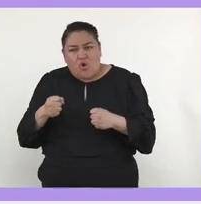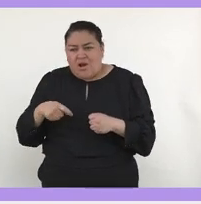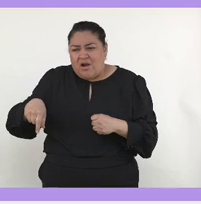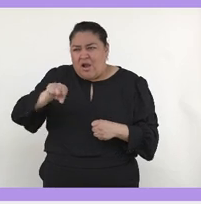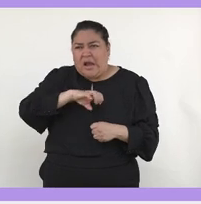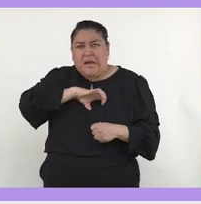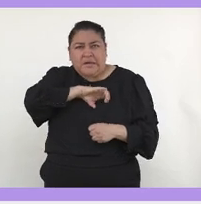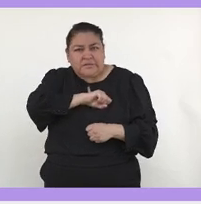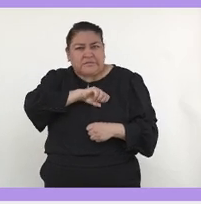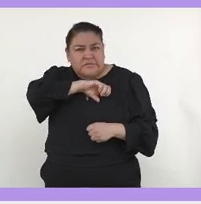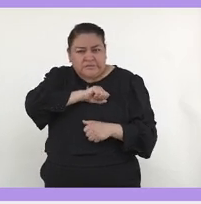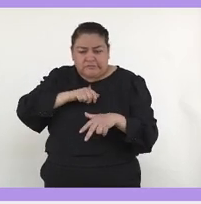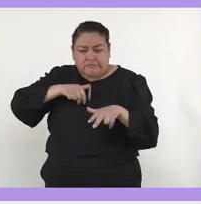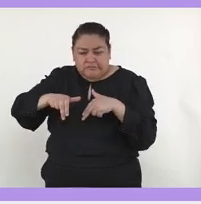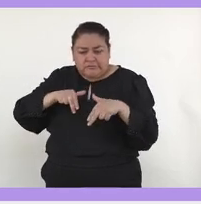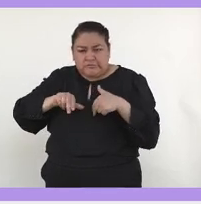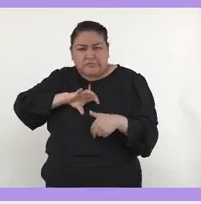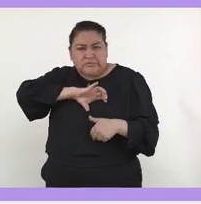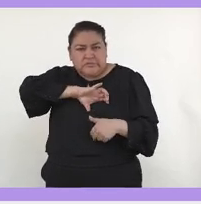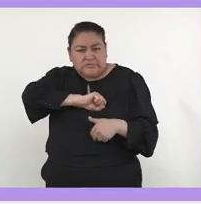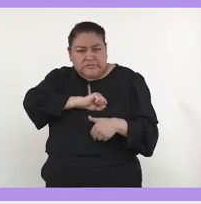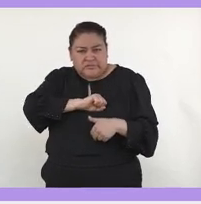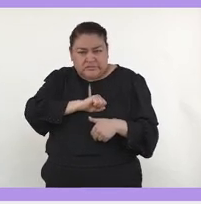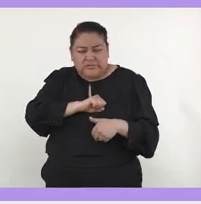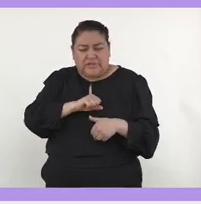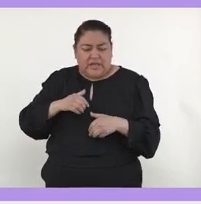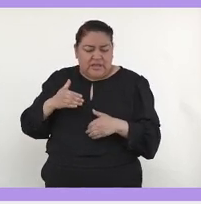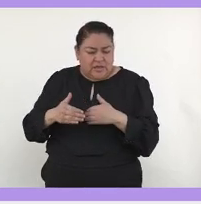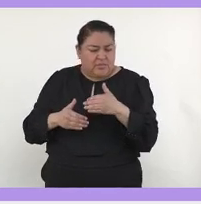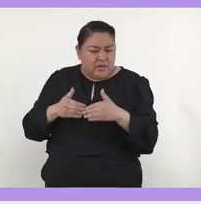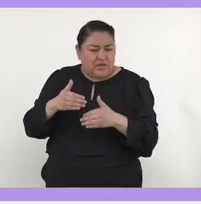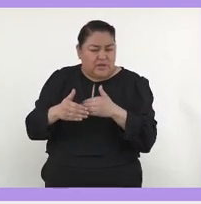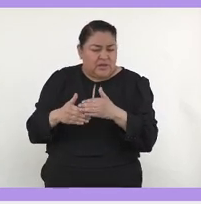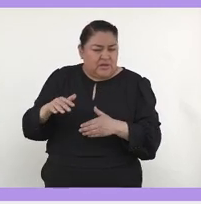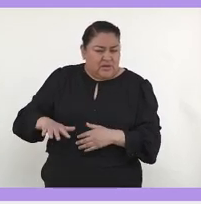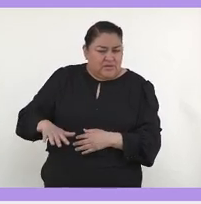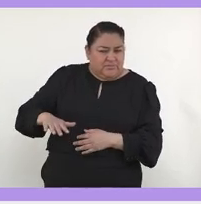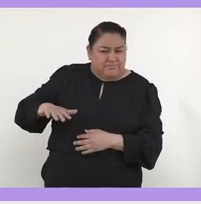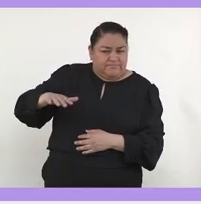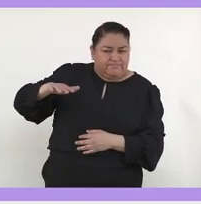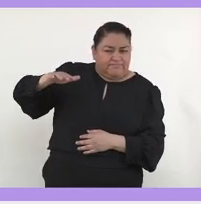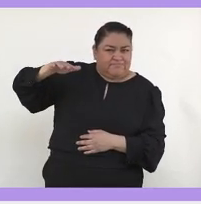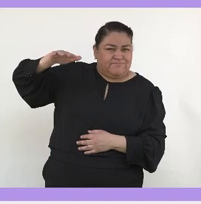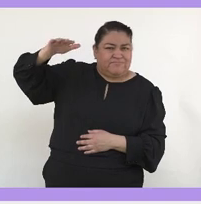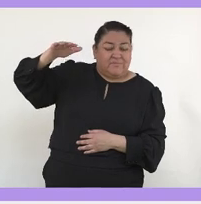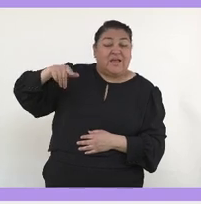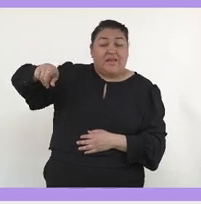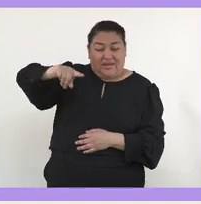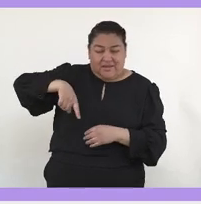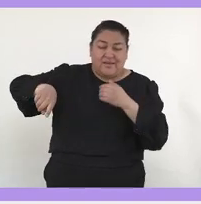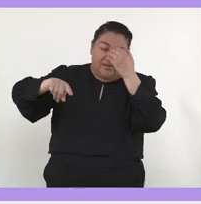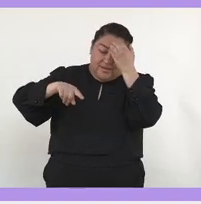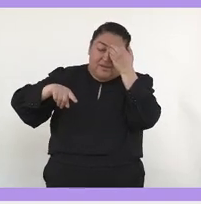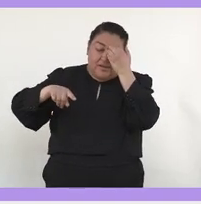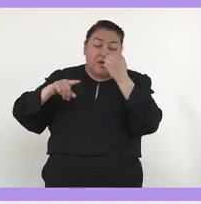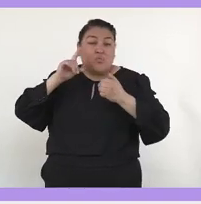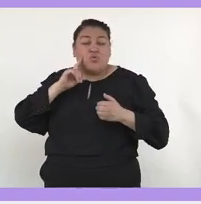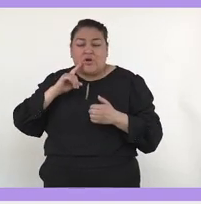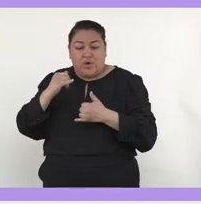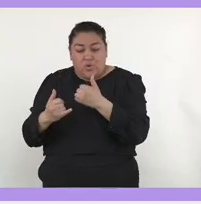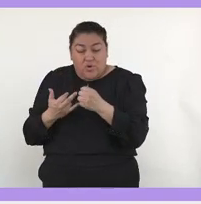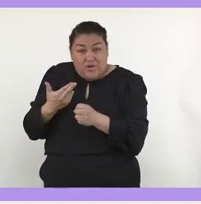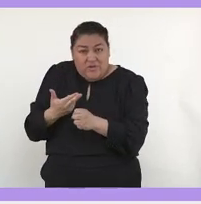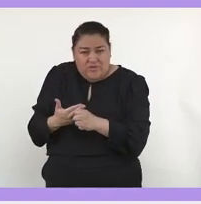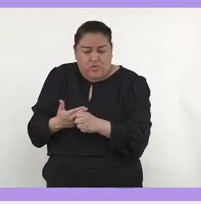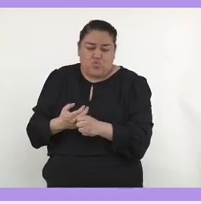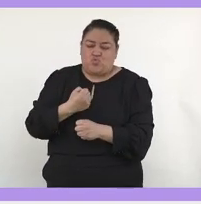brillante y es cuestión como lo dijo Pedro de tiempo de tiempo porque tenemos jugadores talentosas Y tenemos un grupo que